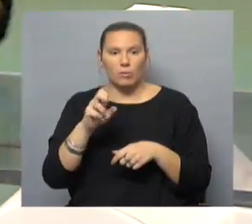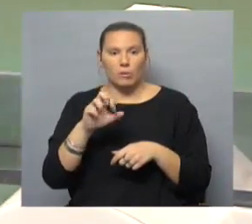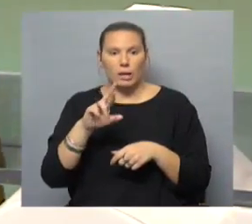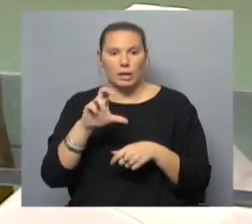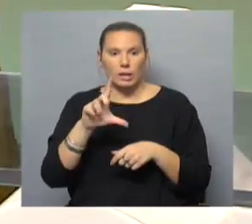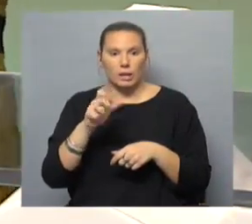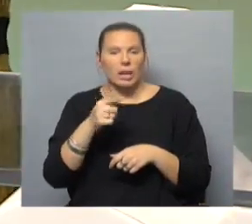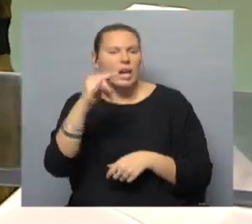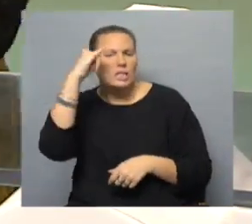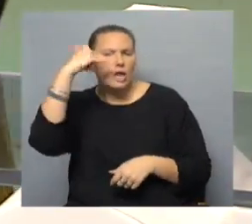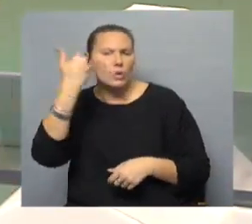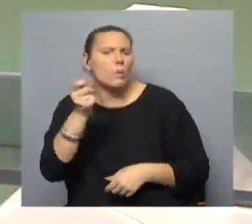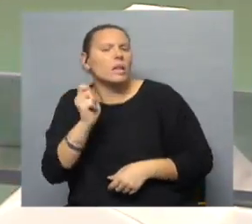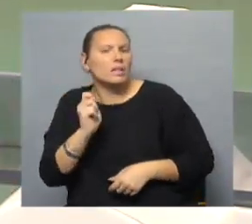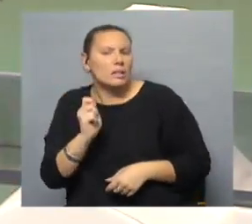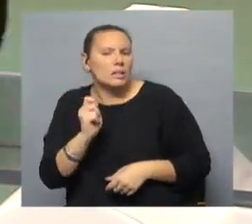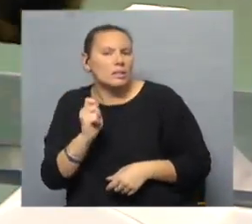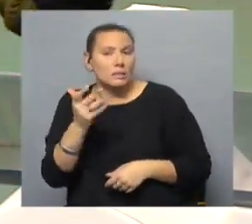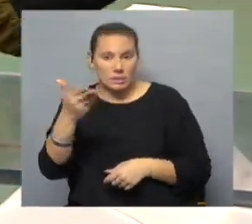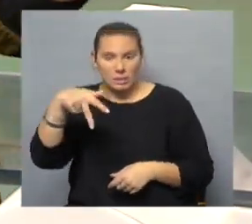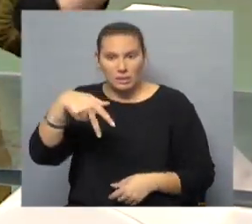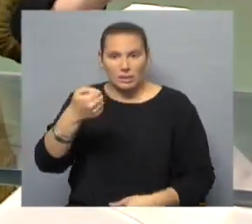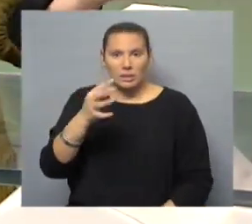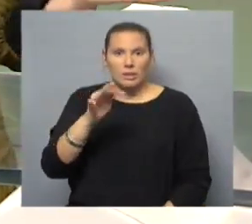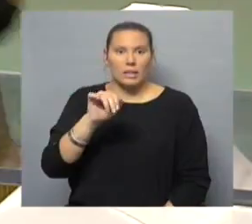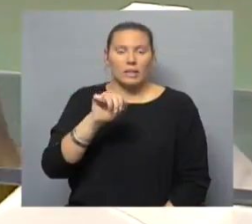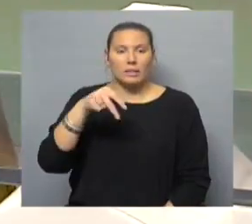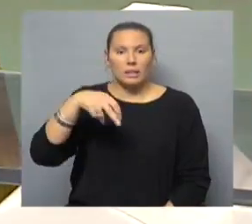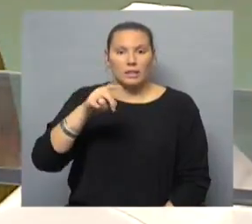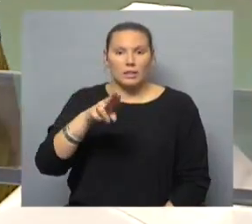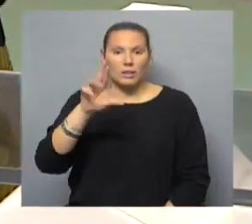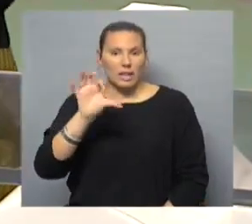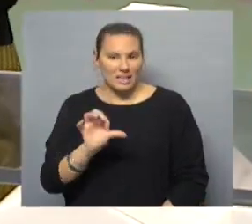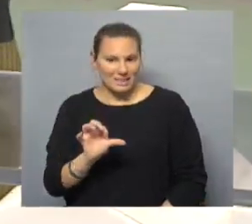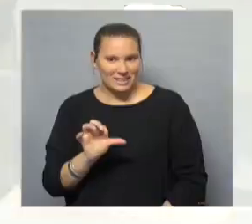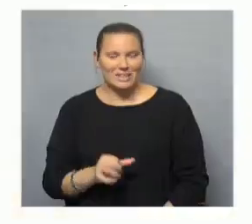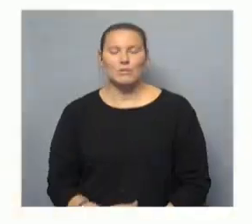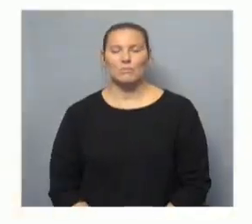¿y esa rubia quién es? ¡Es Nati Nogués!